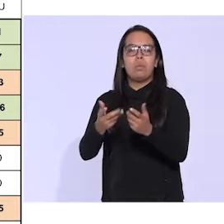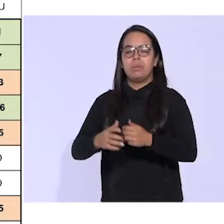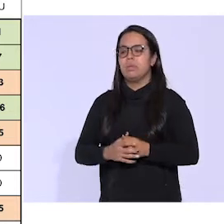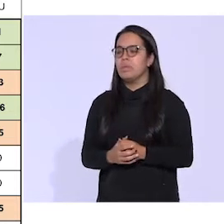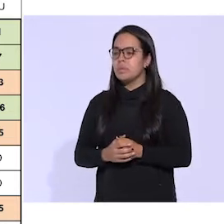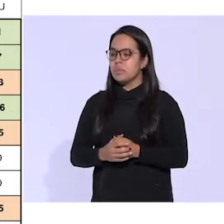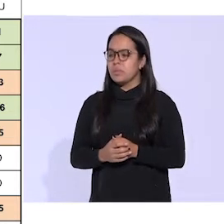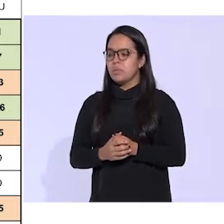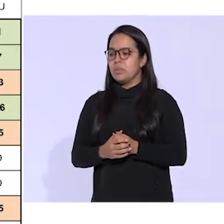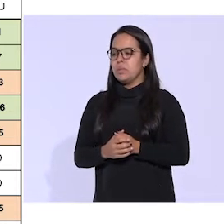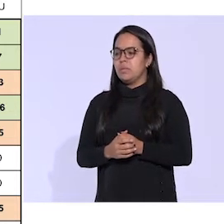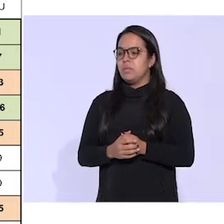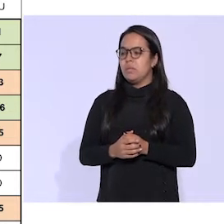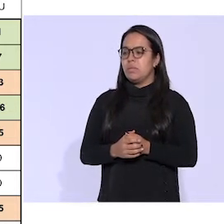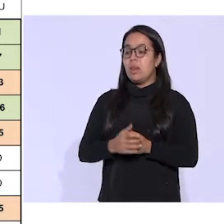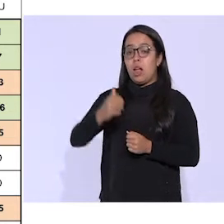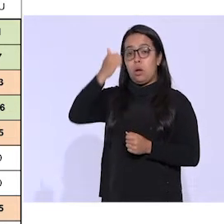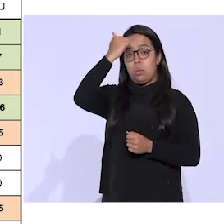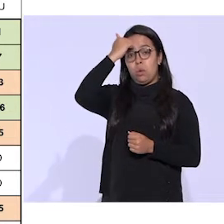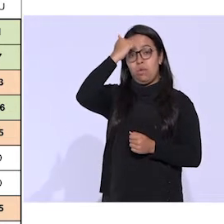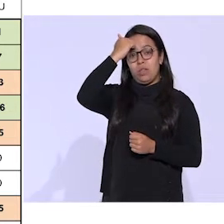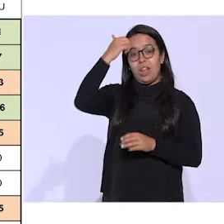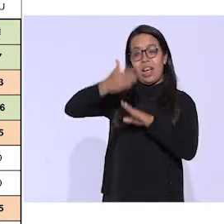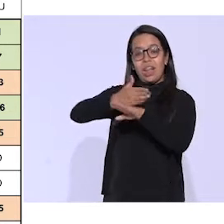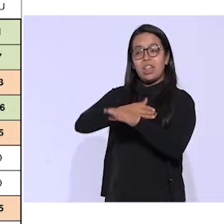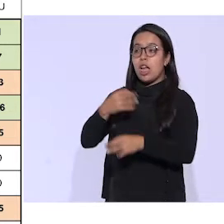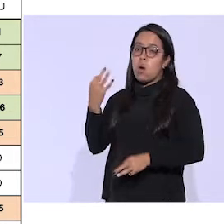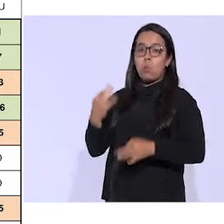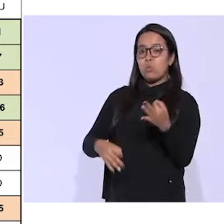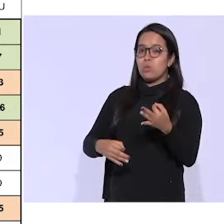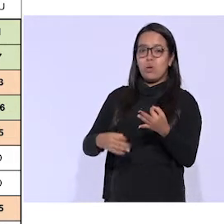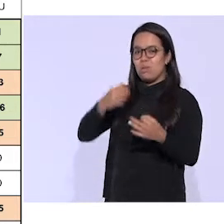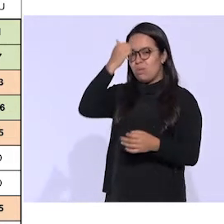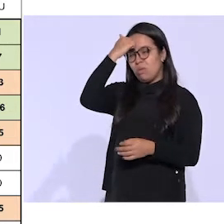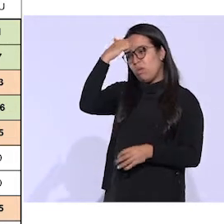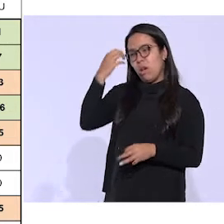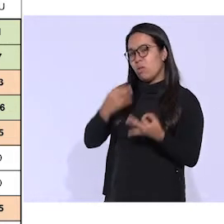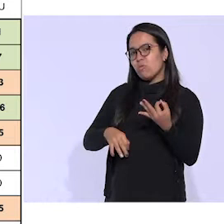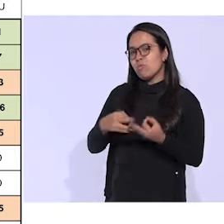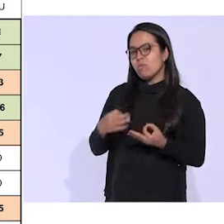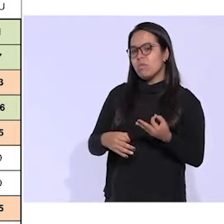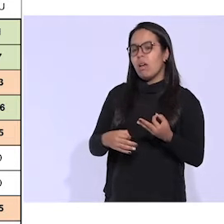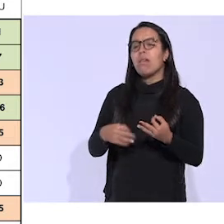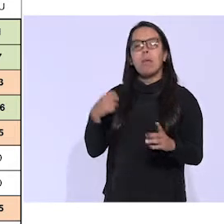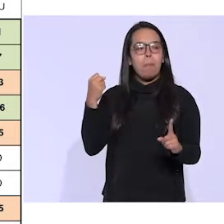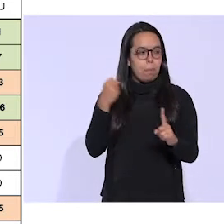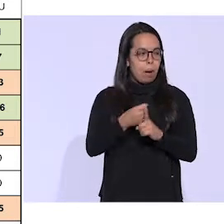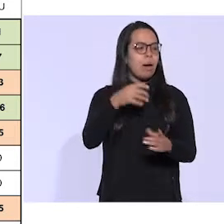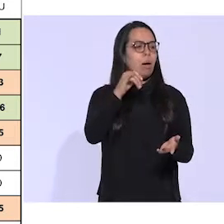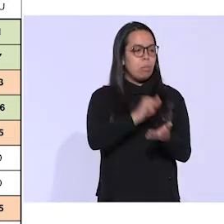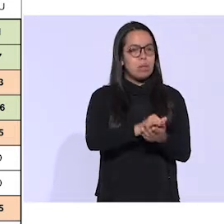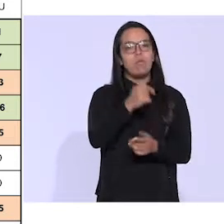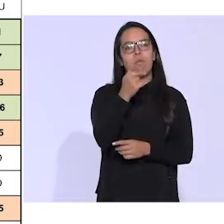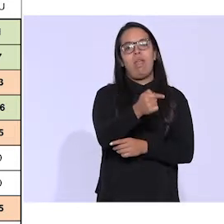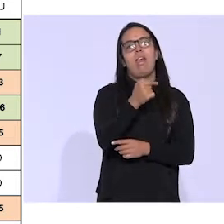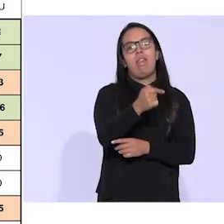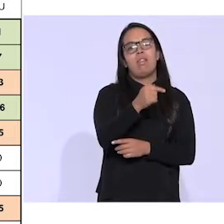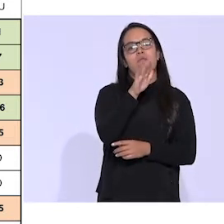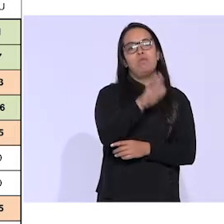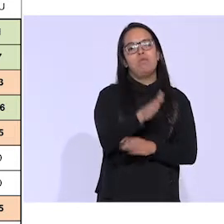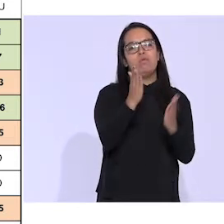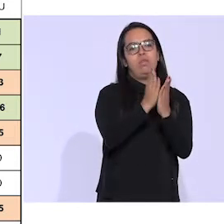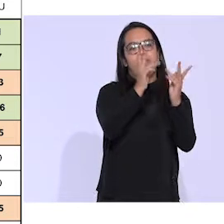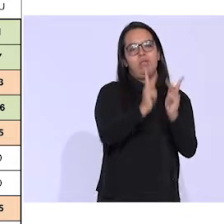los profesores injustos, como decíamos antes, siguen impactando negativamente en el rendimiento, es decir, eso sigue